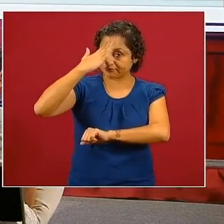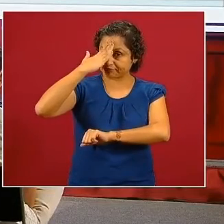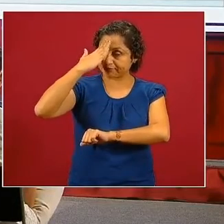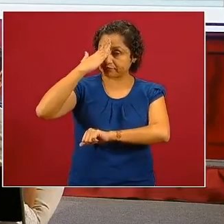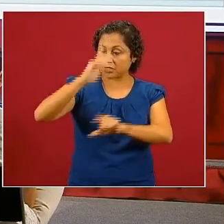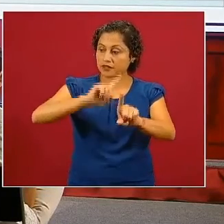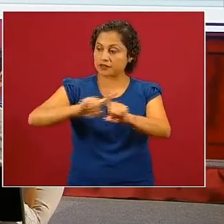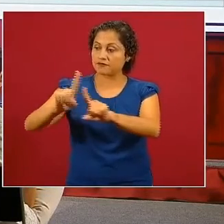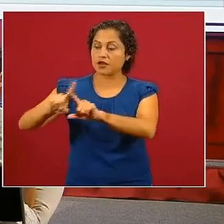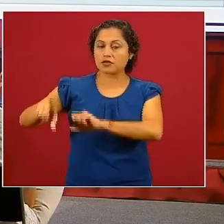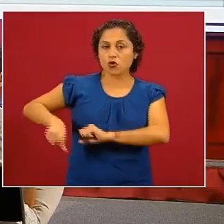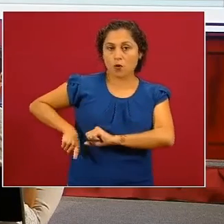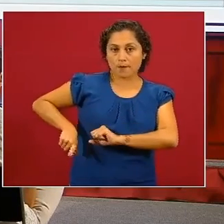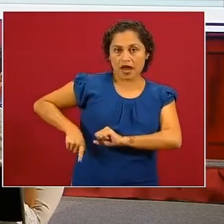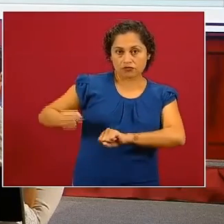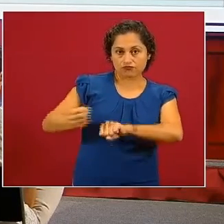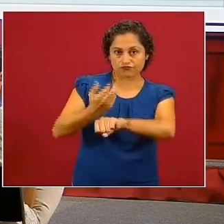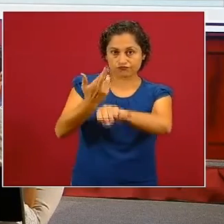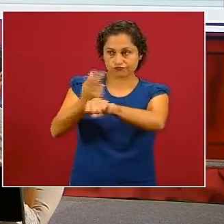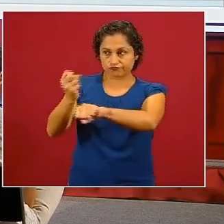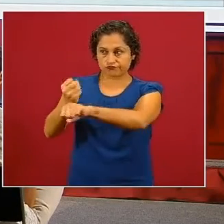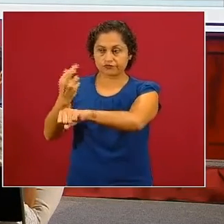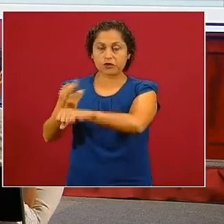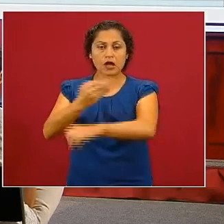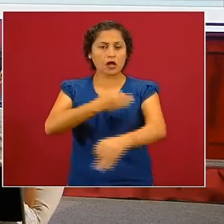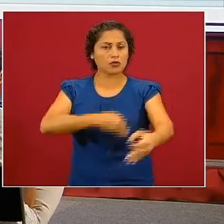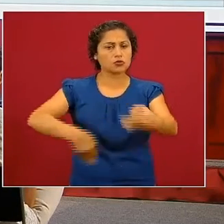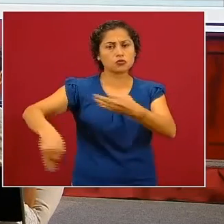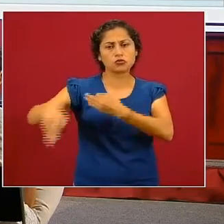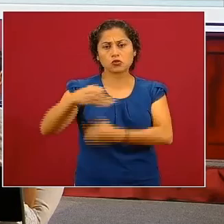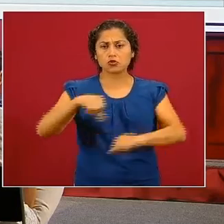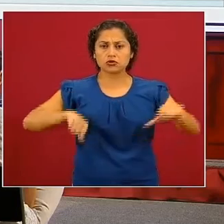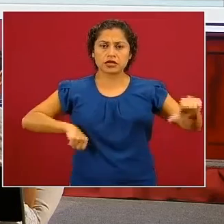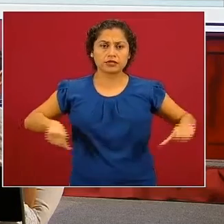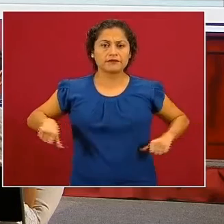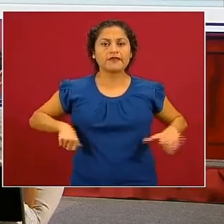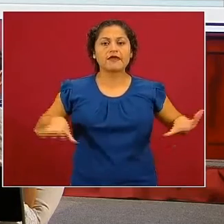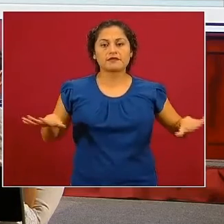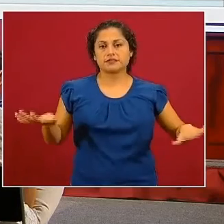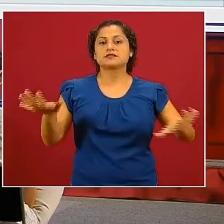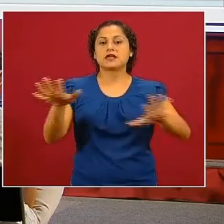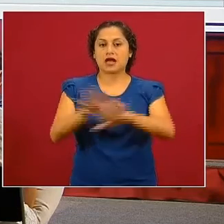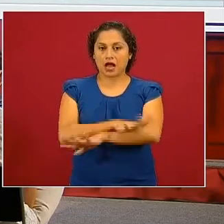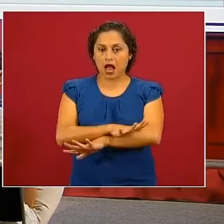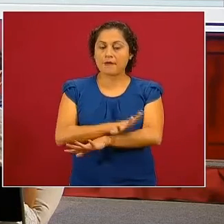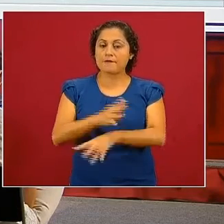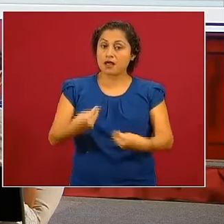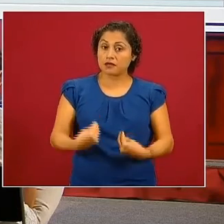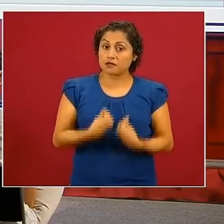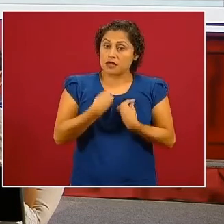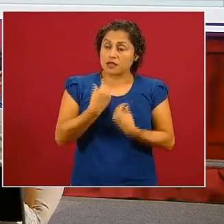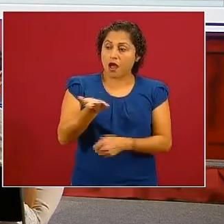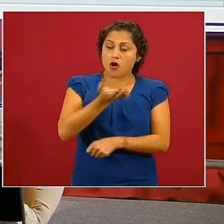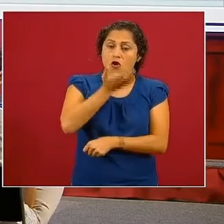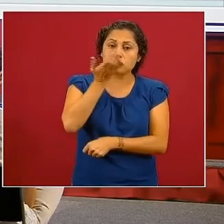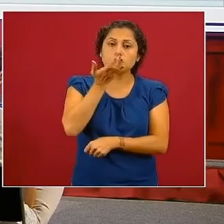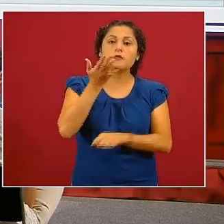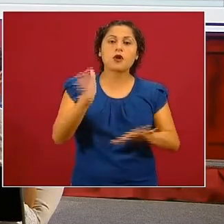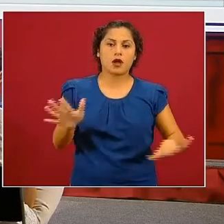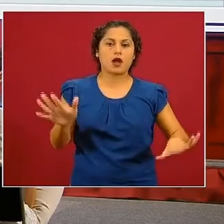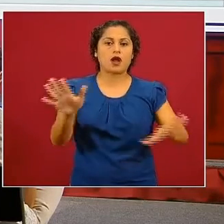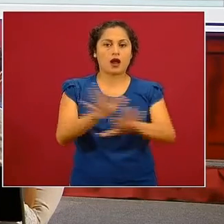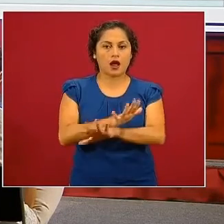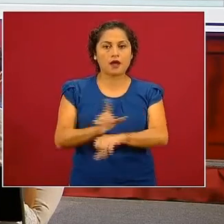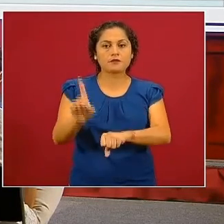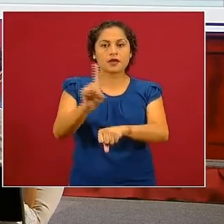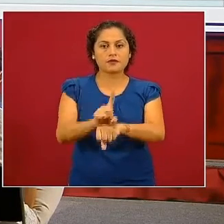de gobierno, tenemos que adecuar nuestras actividades, tenemos que adecuar nuestros hábitos y lo que hacemos en el día a día